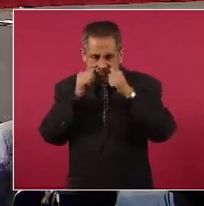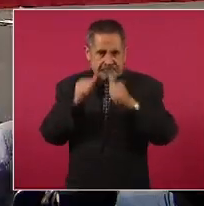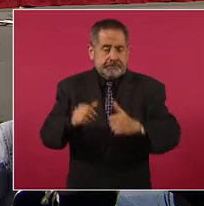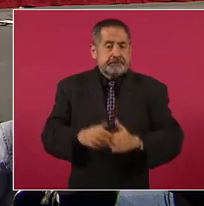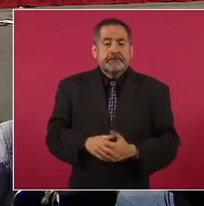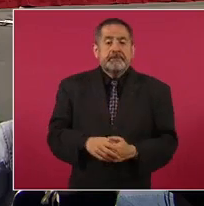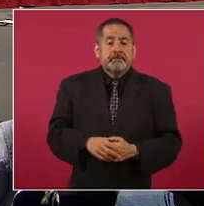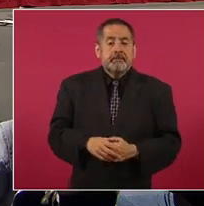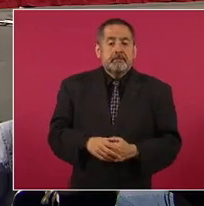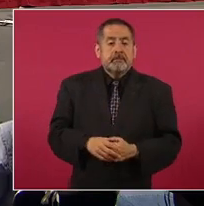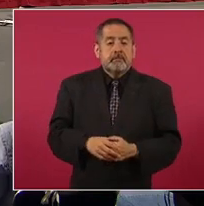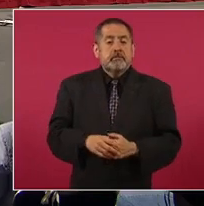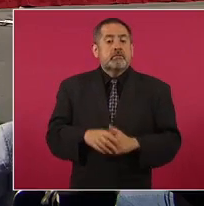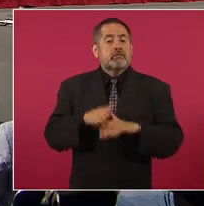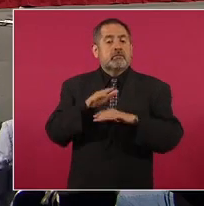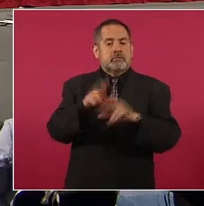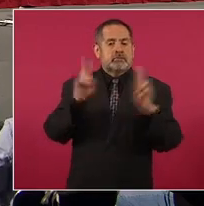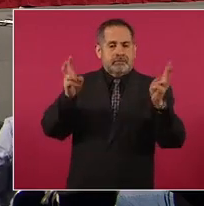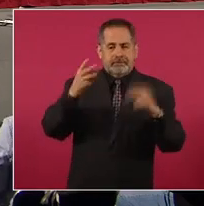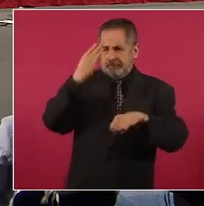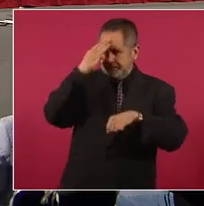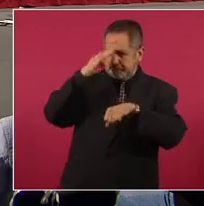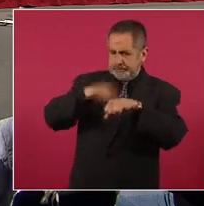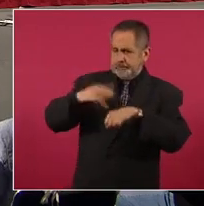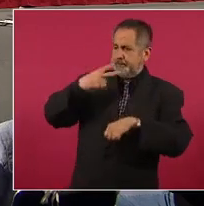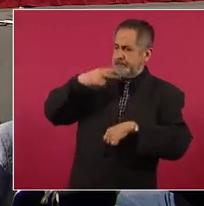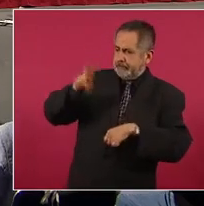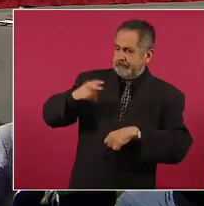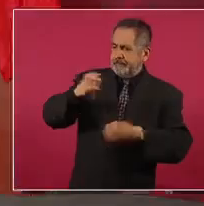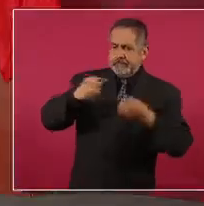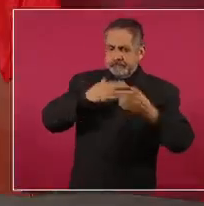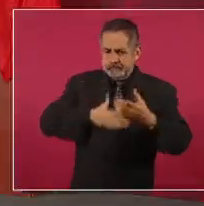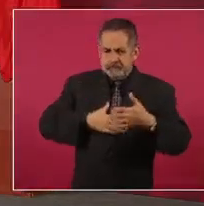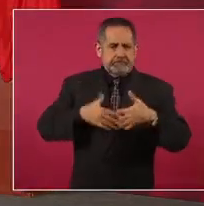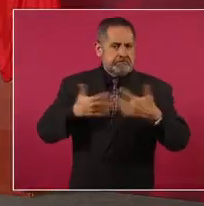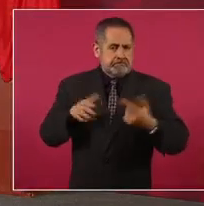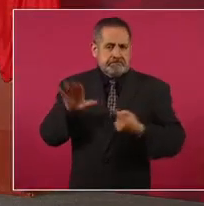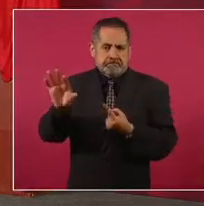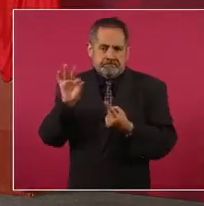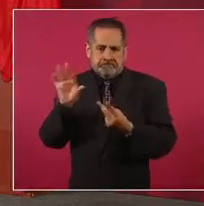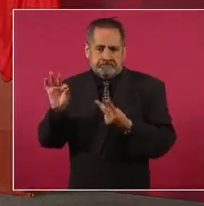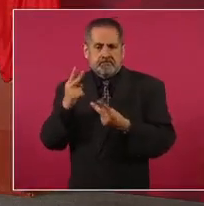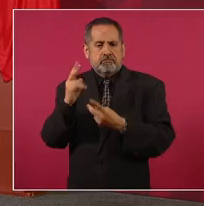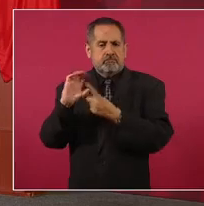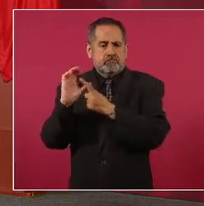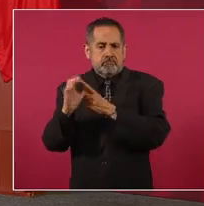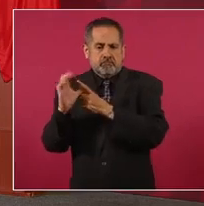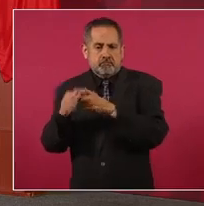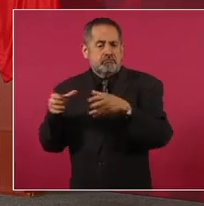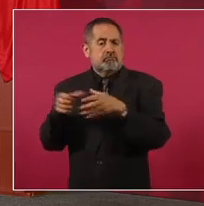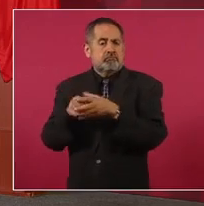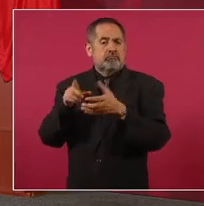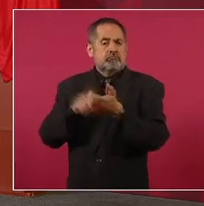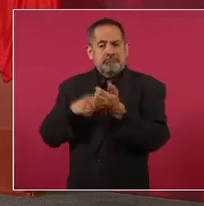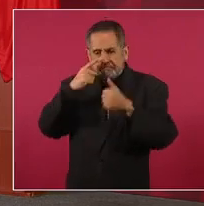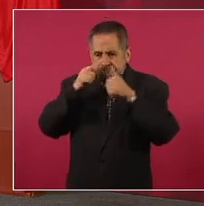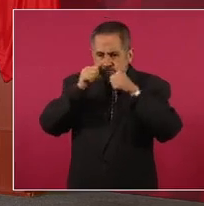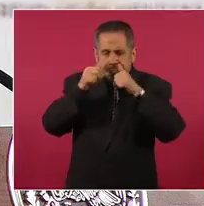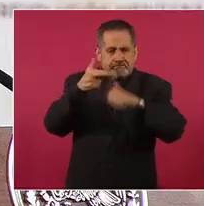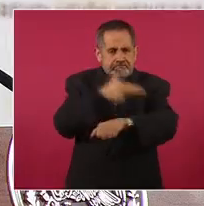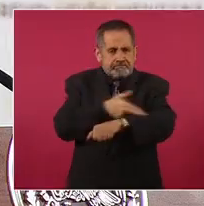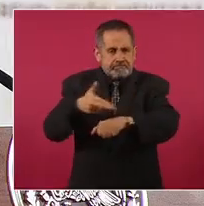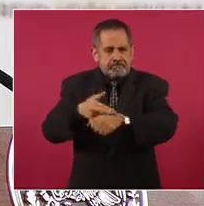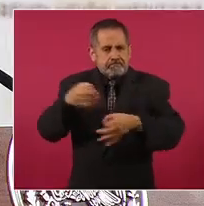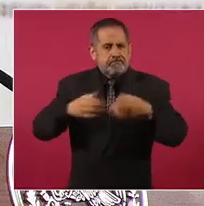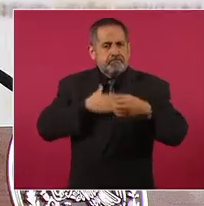En materia de memoria, verdad y justicia, pues se crearon dos comisiones por decreto presidencial: la Comisión para la Verdad y el Acceso a la